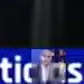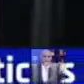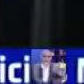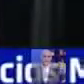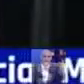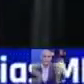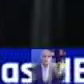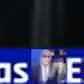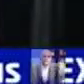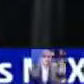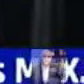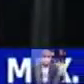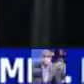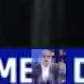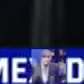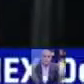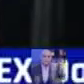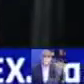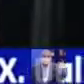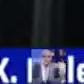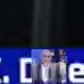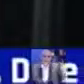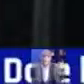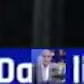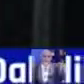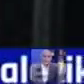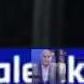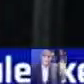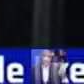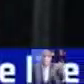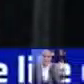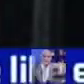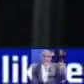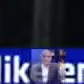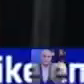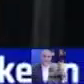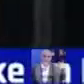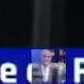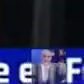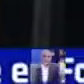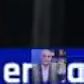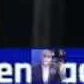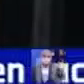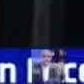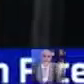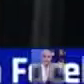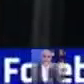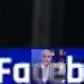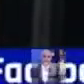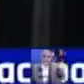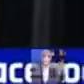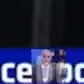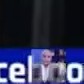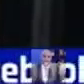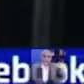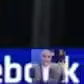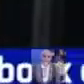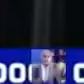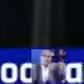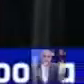de Mexicanos contra la Corrupción y la Impunidad, yo te pregunto, ¿qué se ha armado? ¿Qué hay